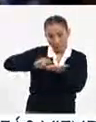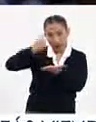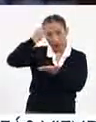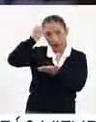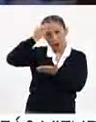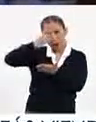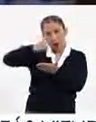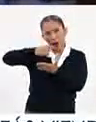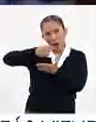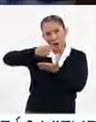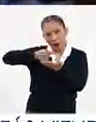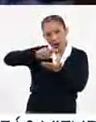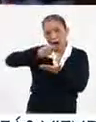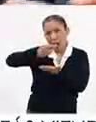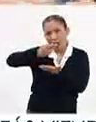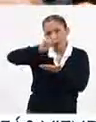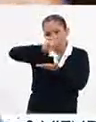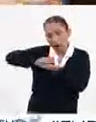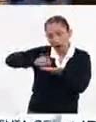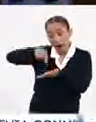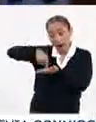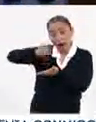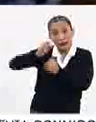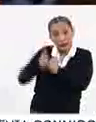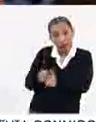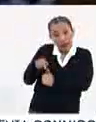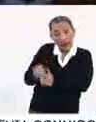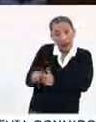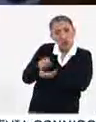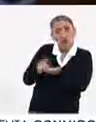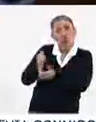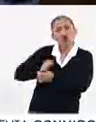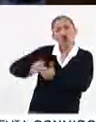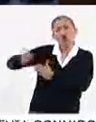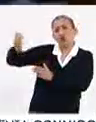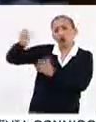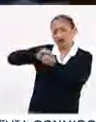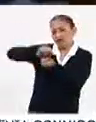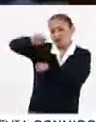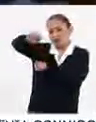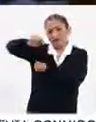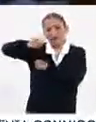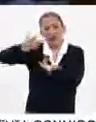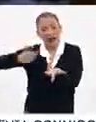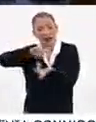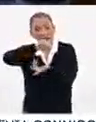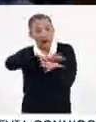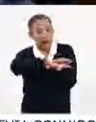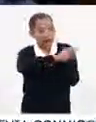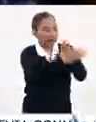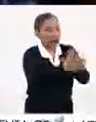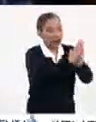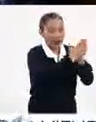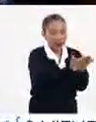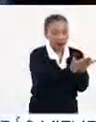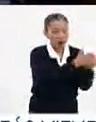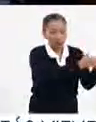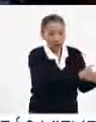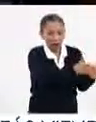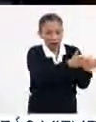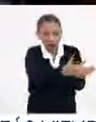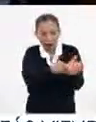cosas que se conservaban ahí, los manuscritos, los pergaminos, vete a saber, y luego al libro. Entonces, todas esas fueron